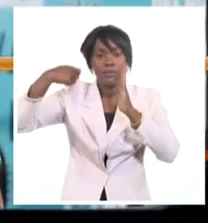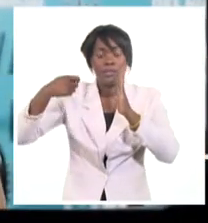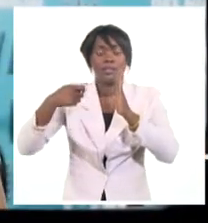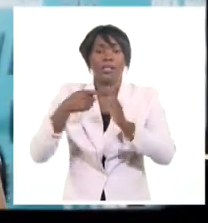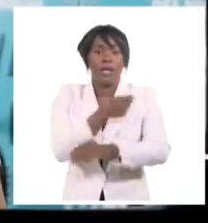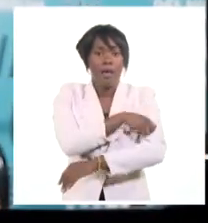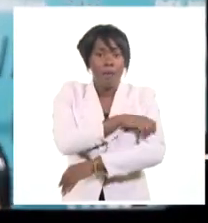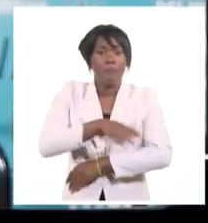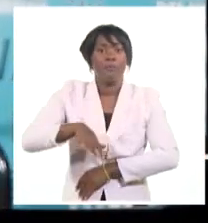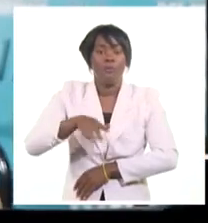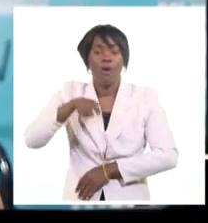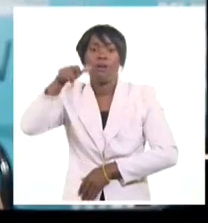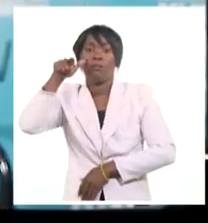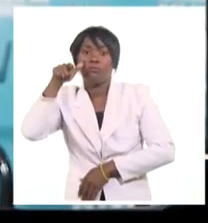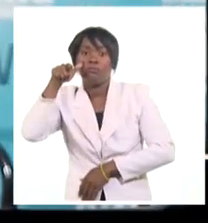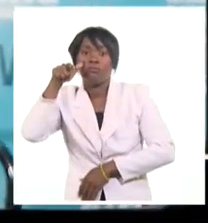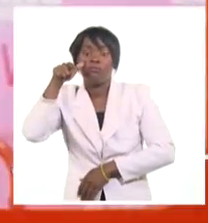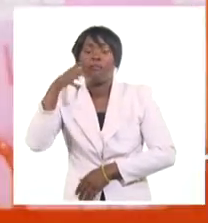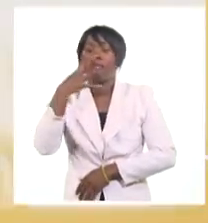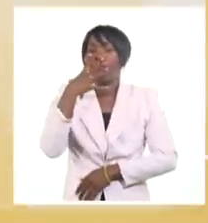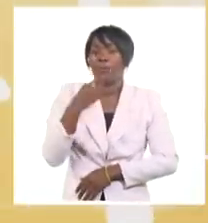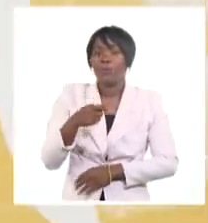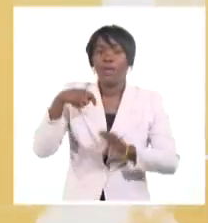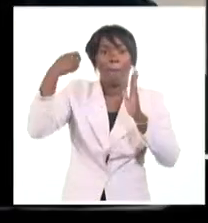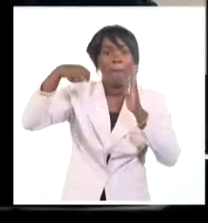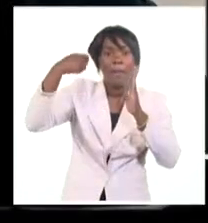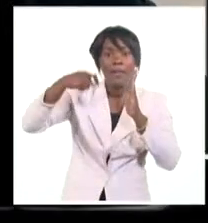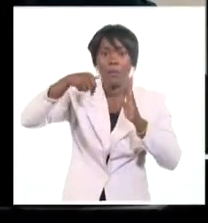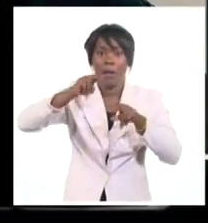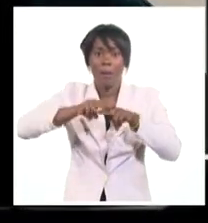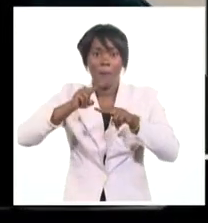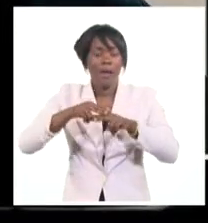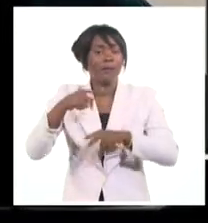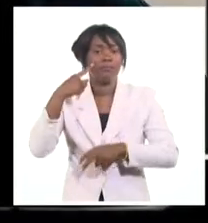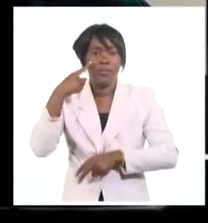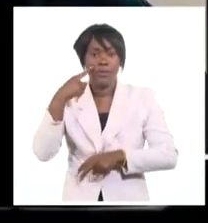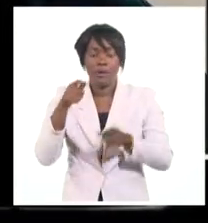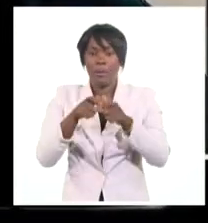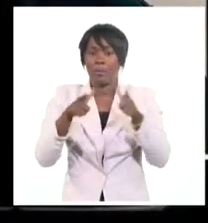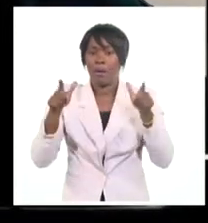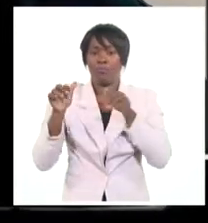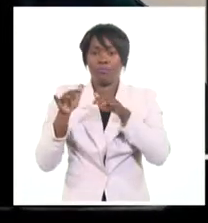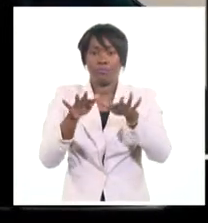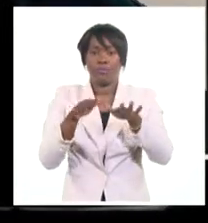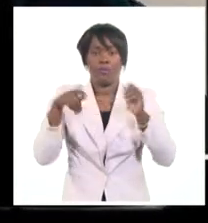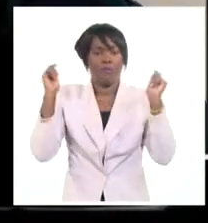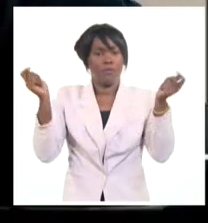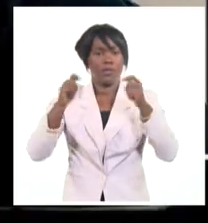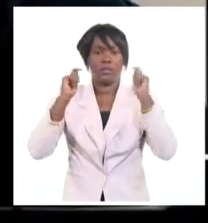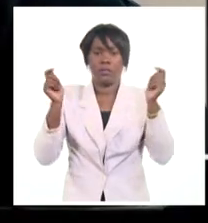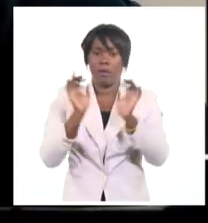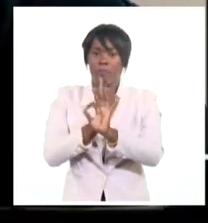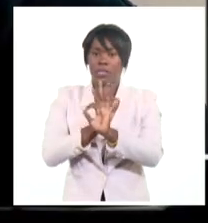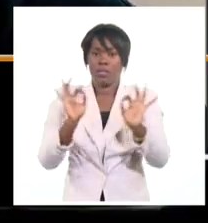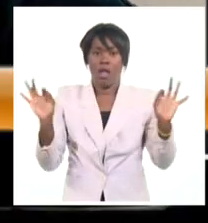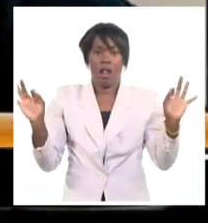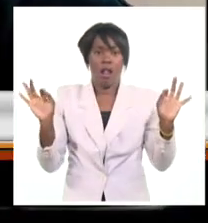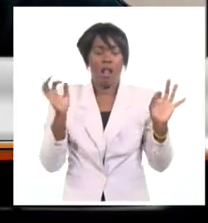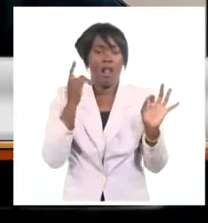exigente también también asusta presentar una película en la Habana este festival es muy especial para yo creo que para